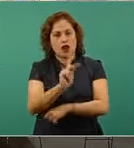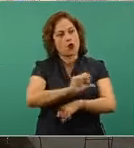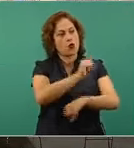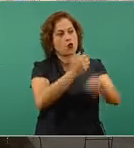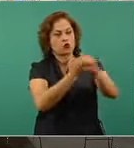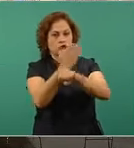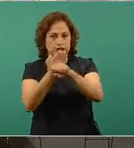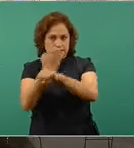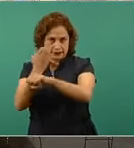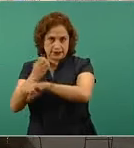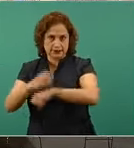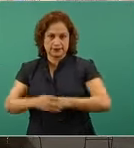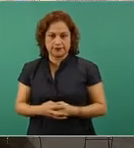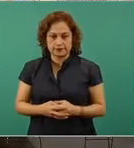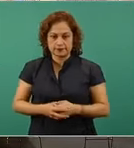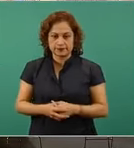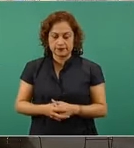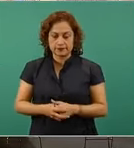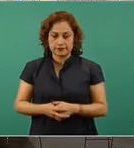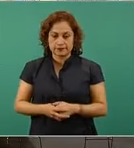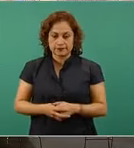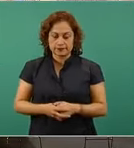Por favor, adelante.